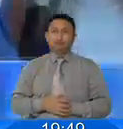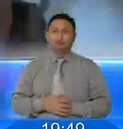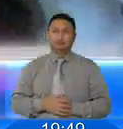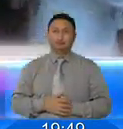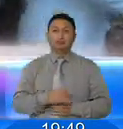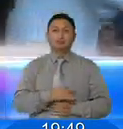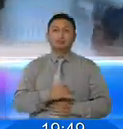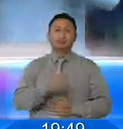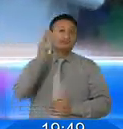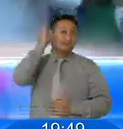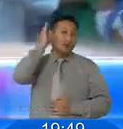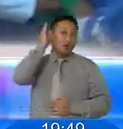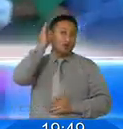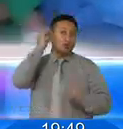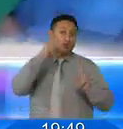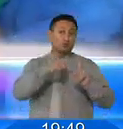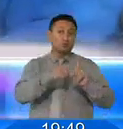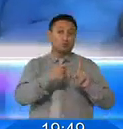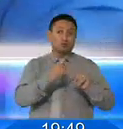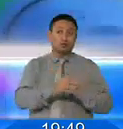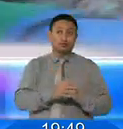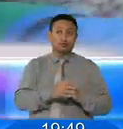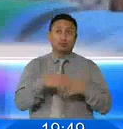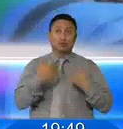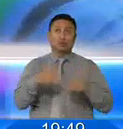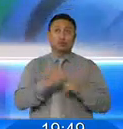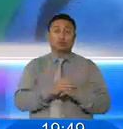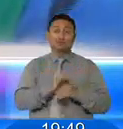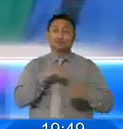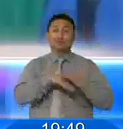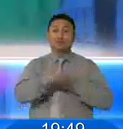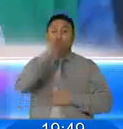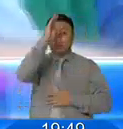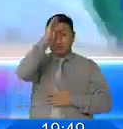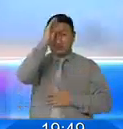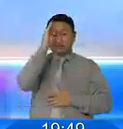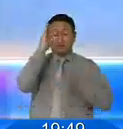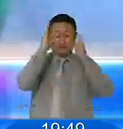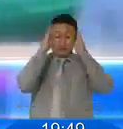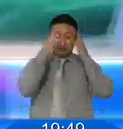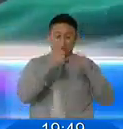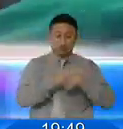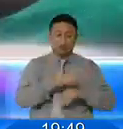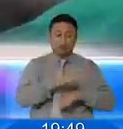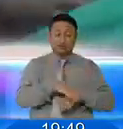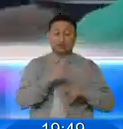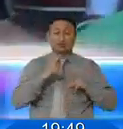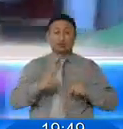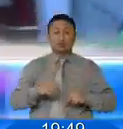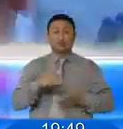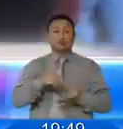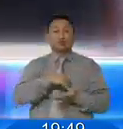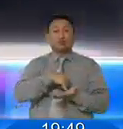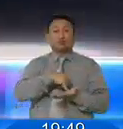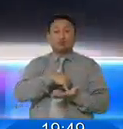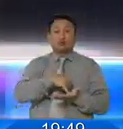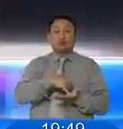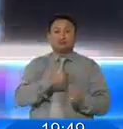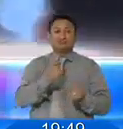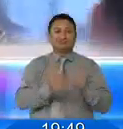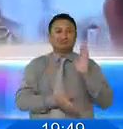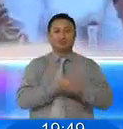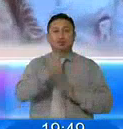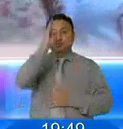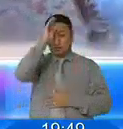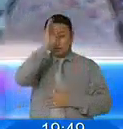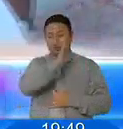La víctima del intento de asesinato se encuentra con pronóstico reservado. Debido a su delicado estado de salud, fue trasladado a un hospital